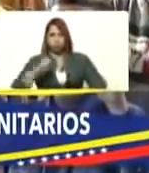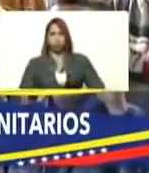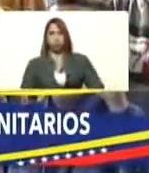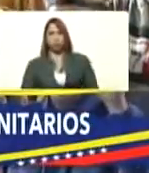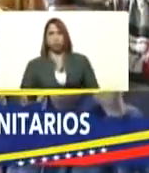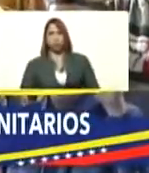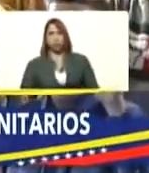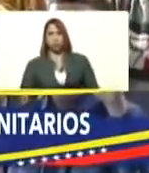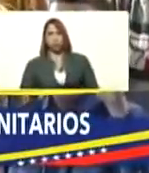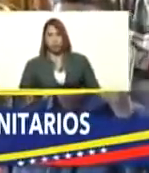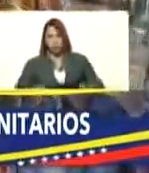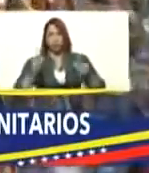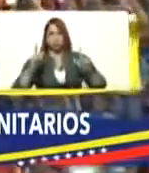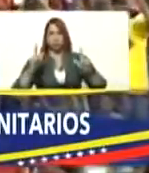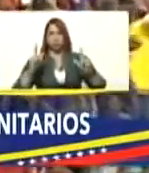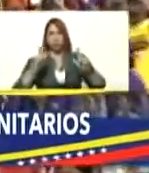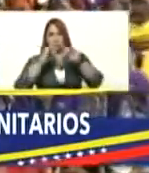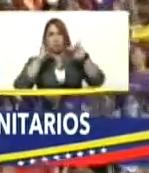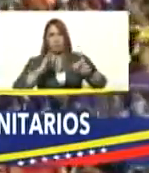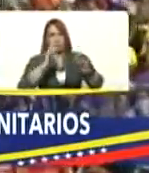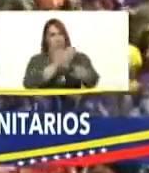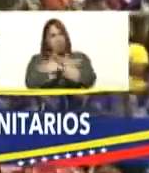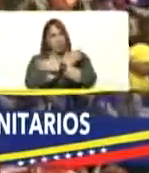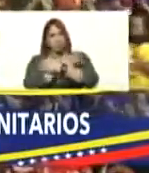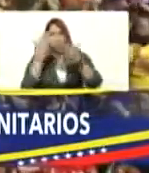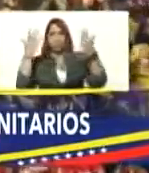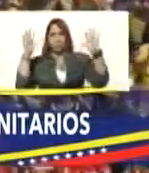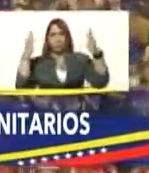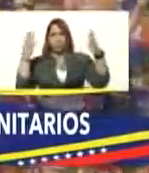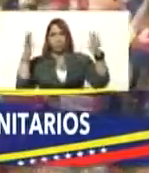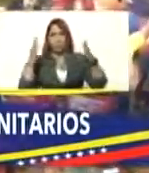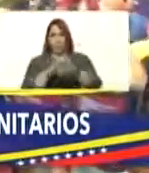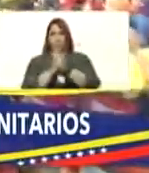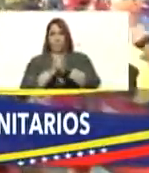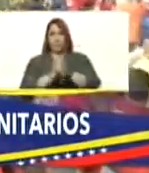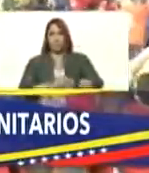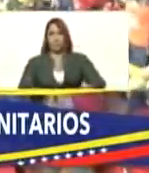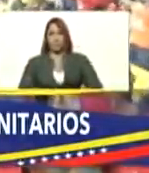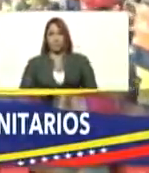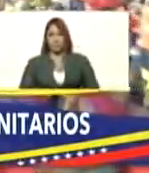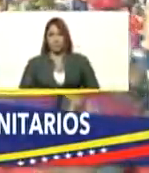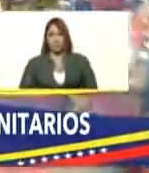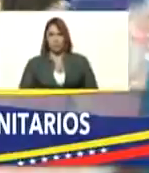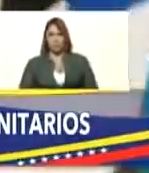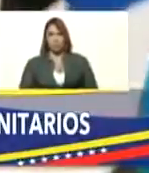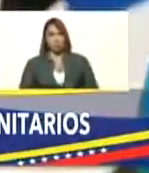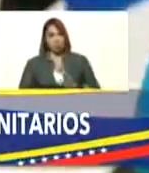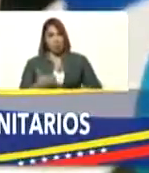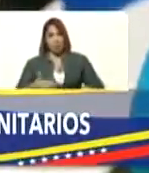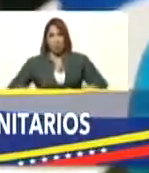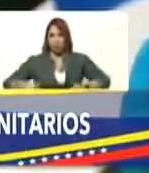así será. Los felicito. Compañeros, compañeras, vayamos al